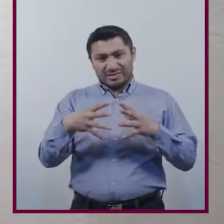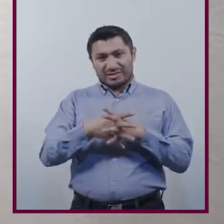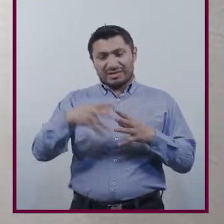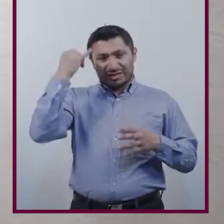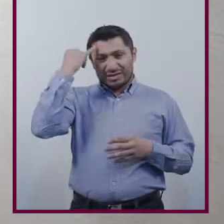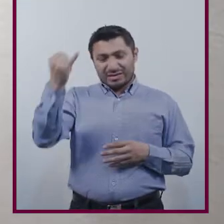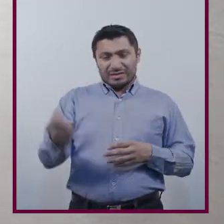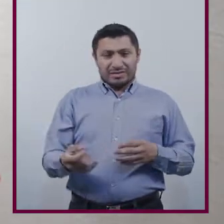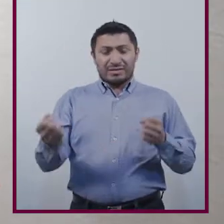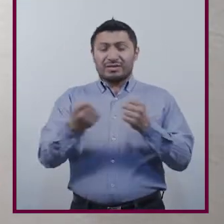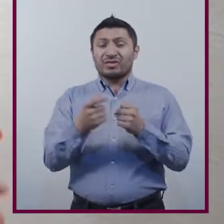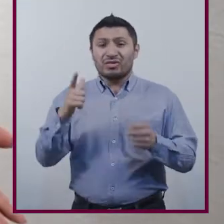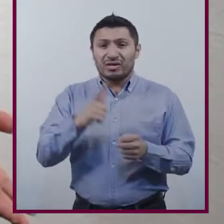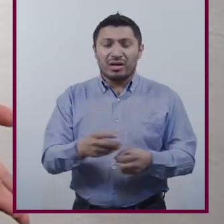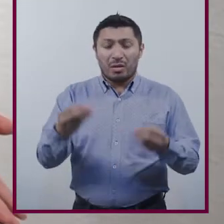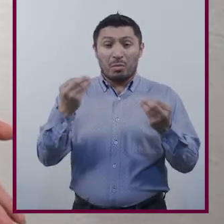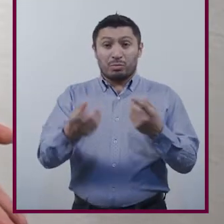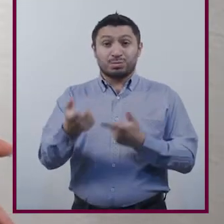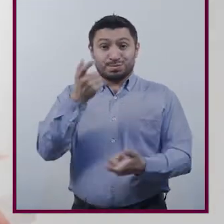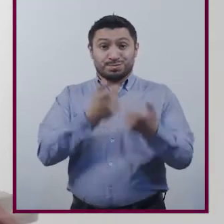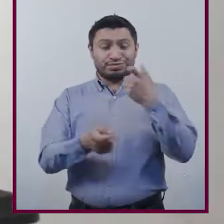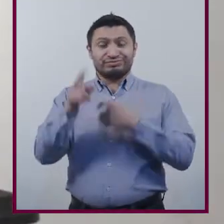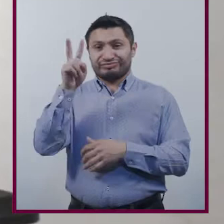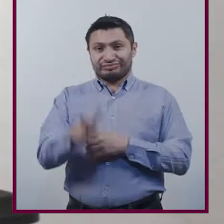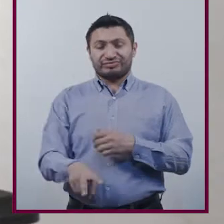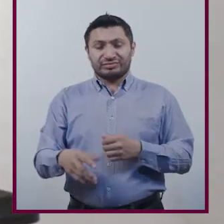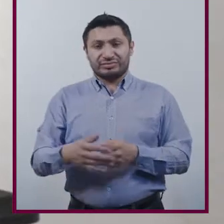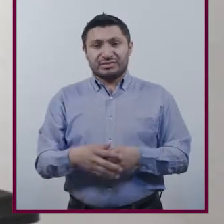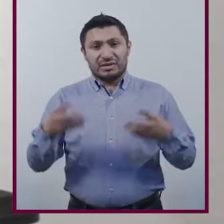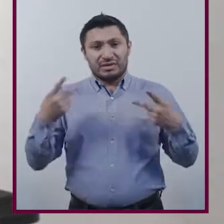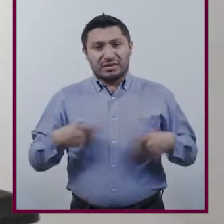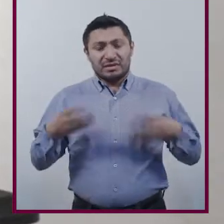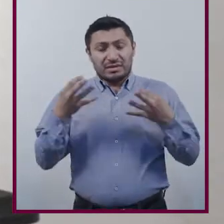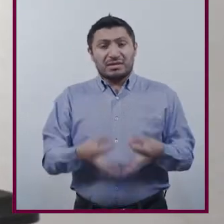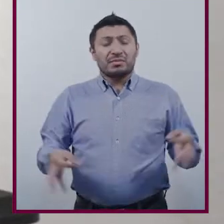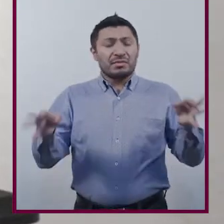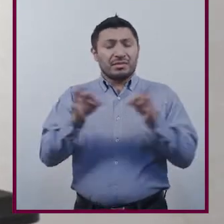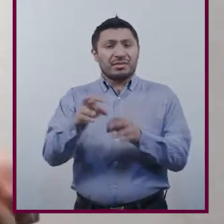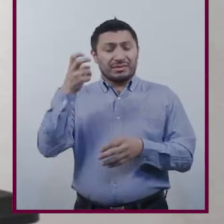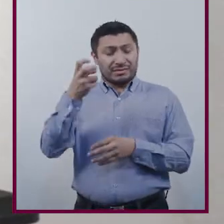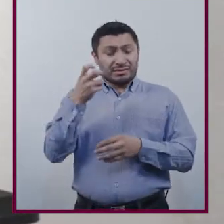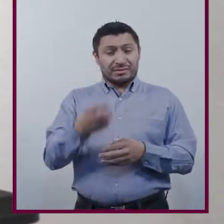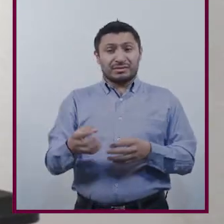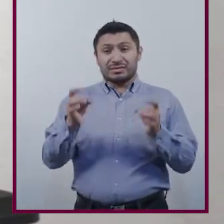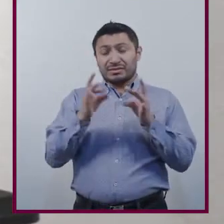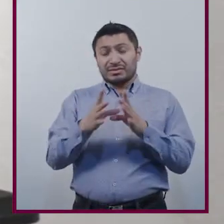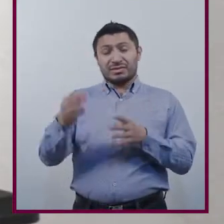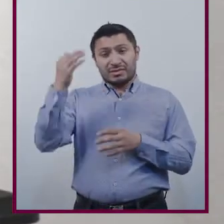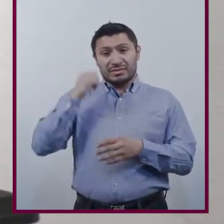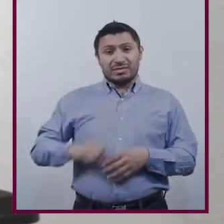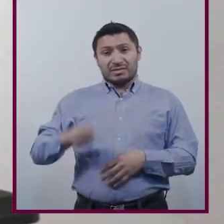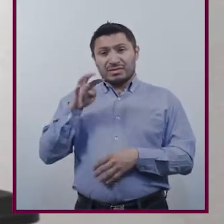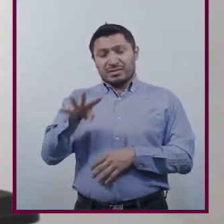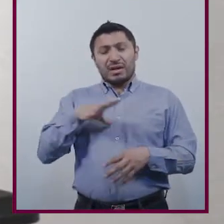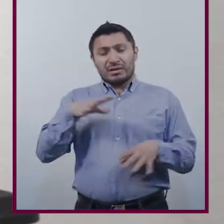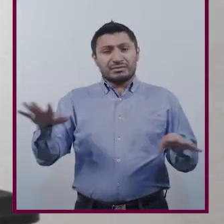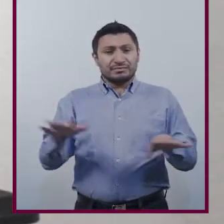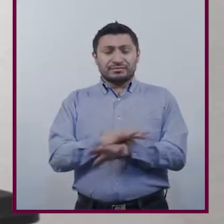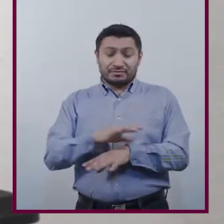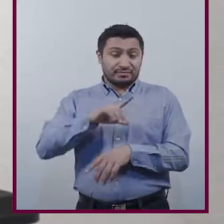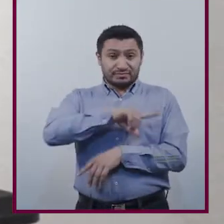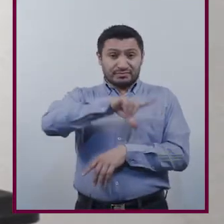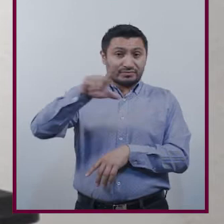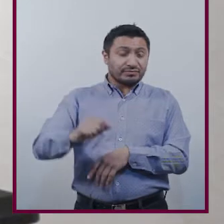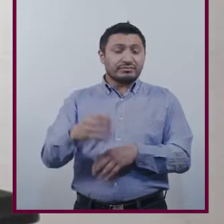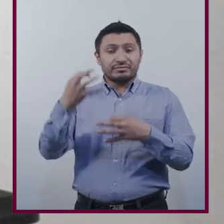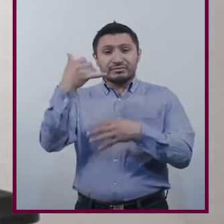de grandes repercusiones económicas, ¿no crees? Lo sobresaliente de este siglo XIX fue la reconstrucción que se generó después y